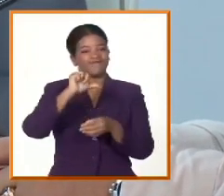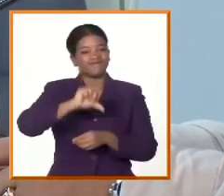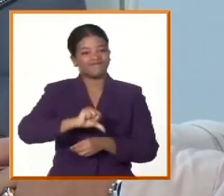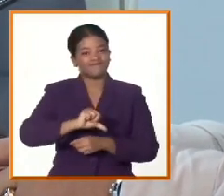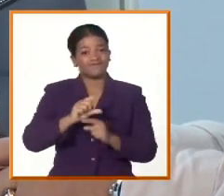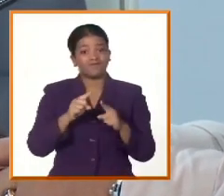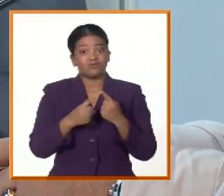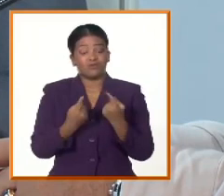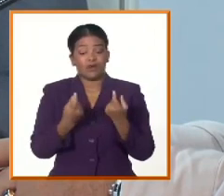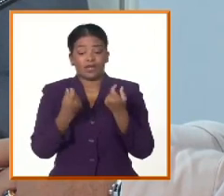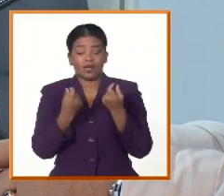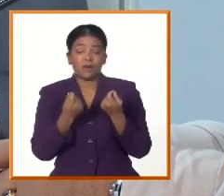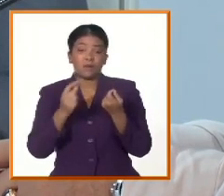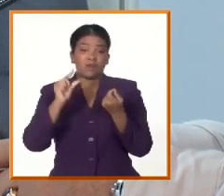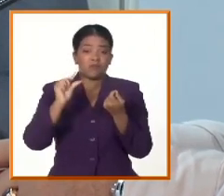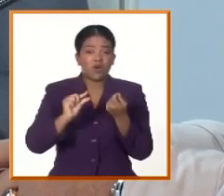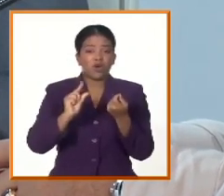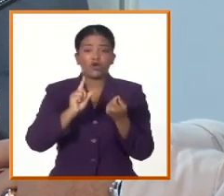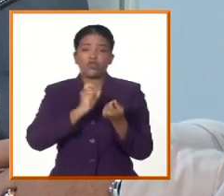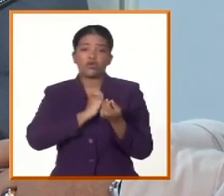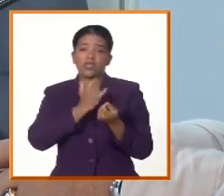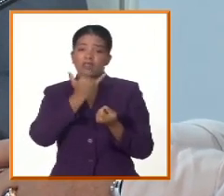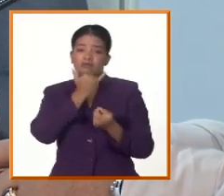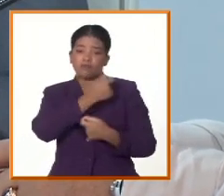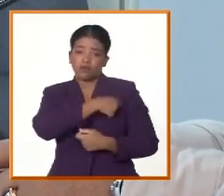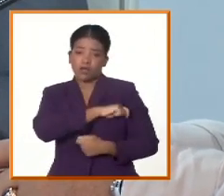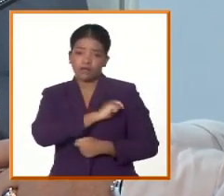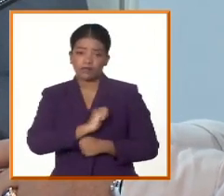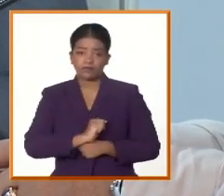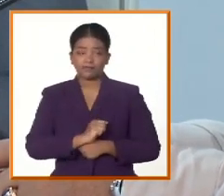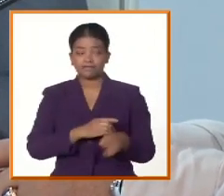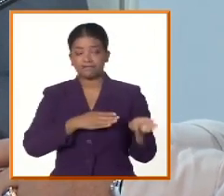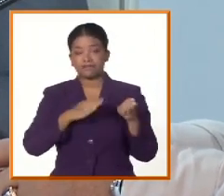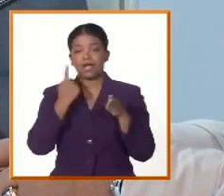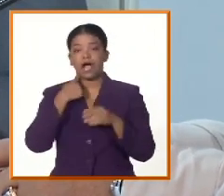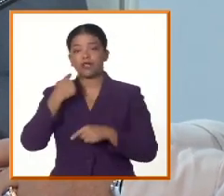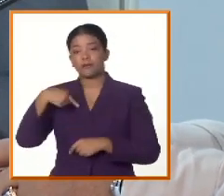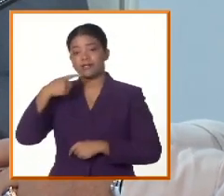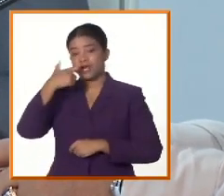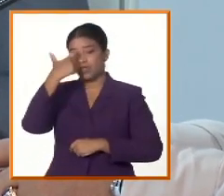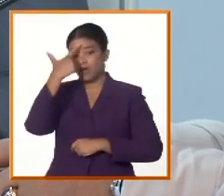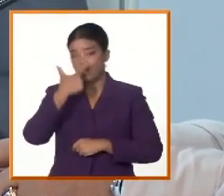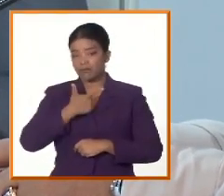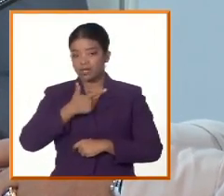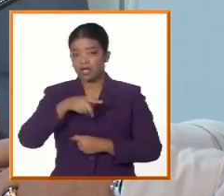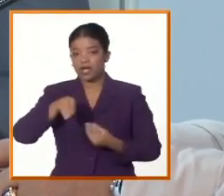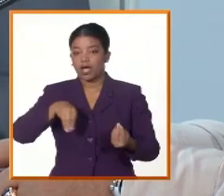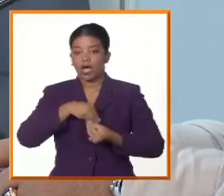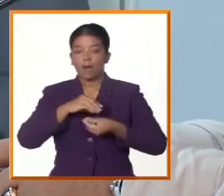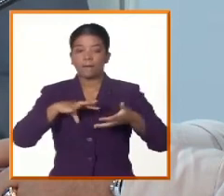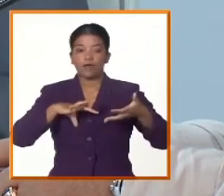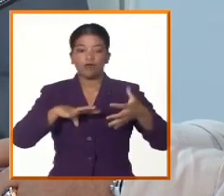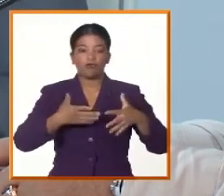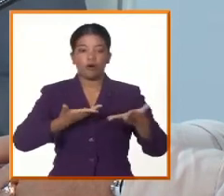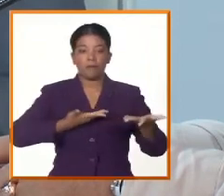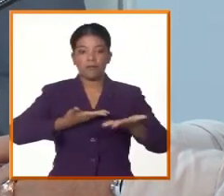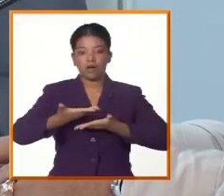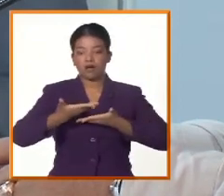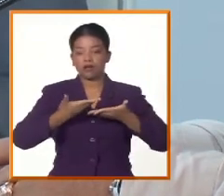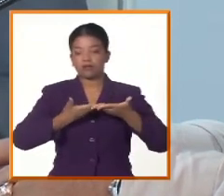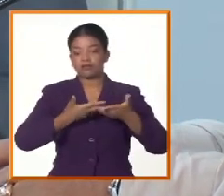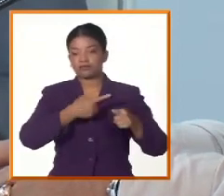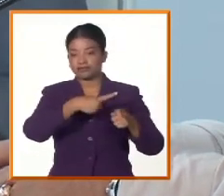los últimos años a partir del año pasado en el mes de abril se introdujo un cambio en el concepto de la comercialización de productos